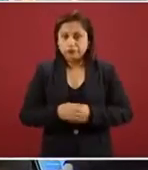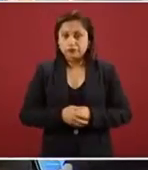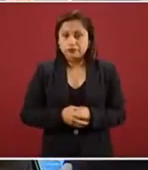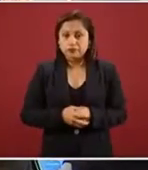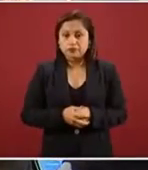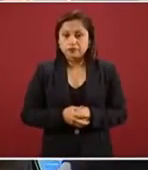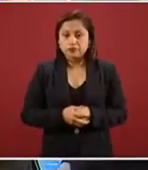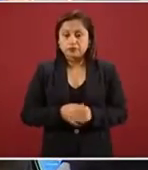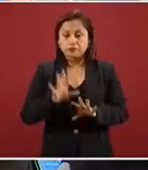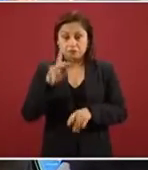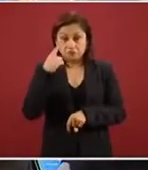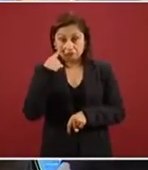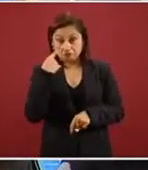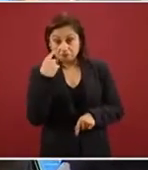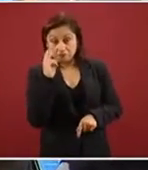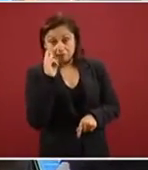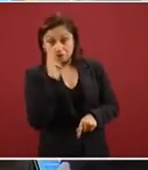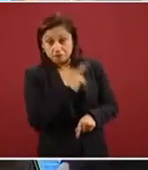así vamos.